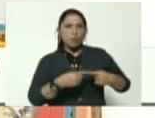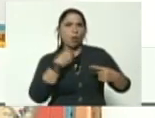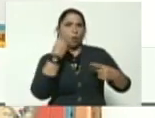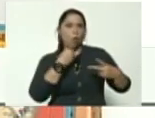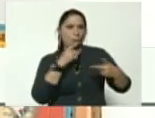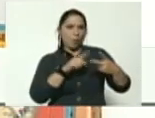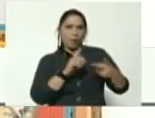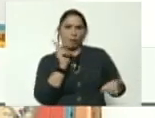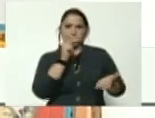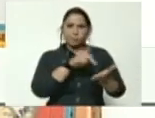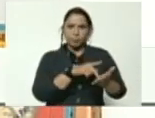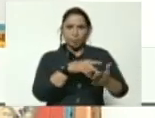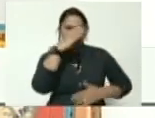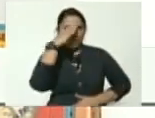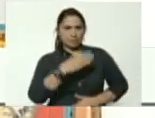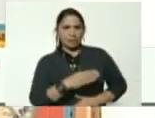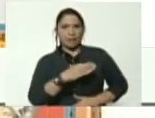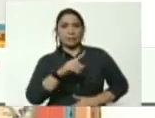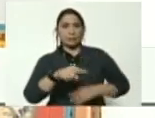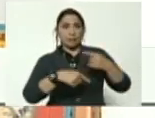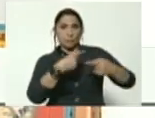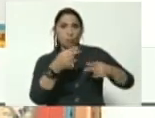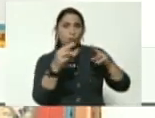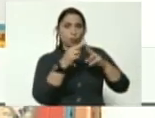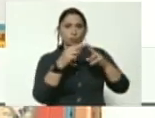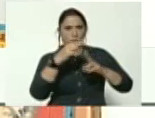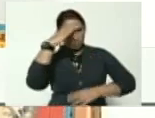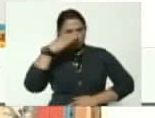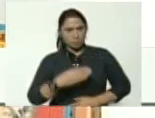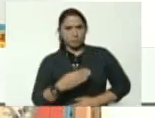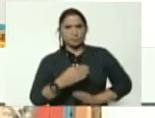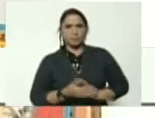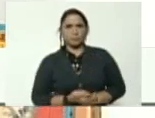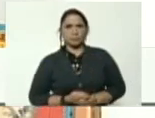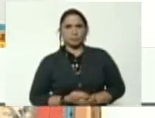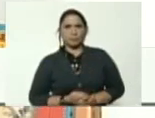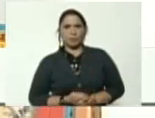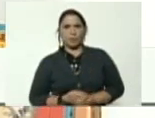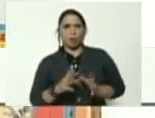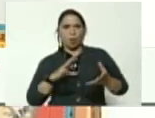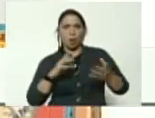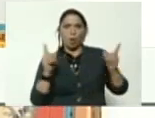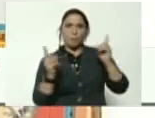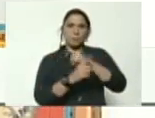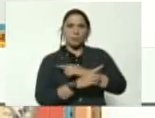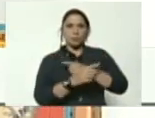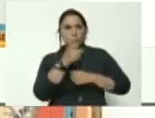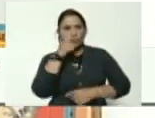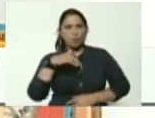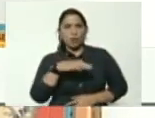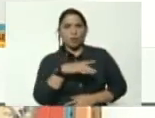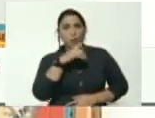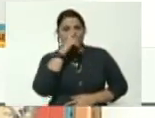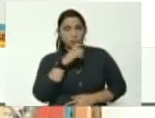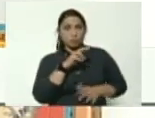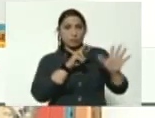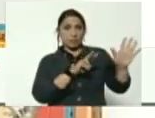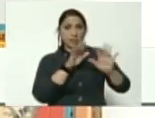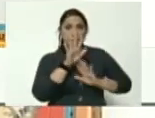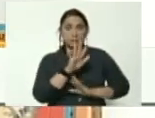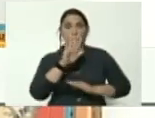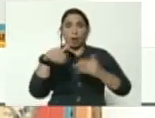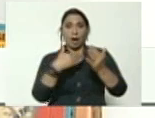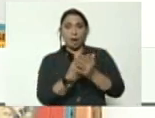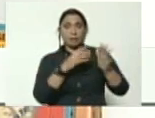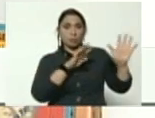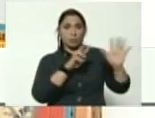Academia Militar, después conocimos al soldado hecho pueblo del año 75 al 82, después conocimos la forja